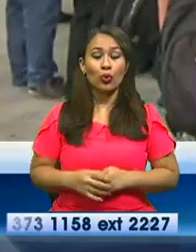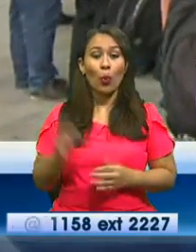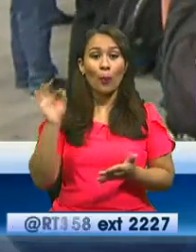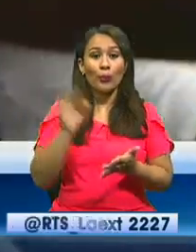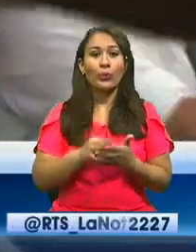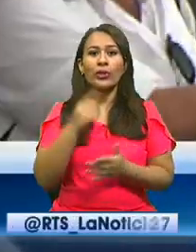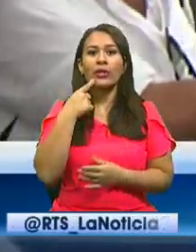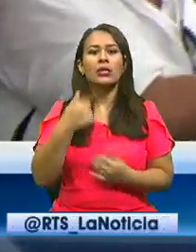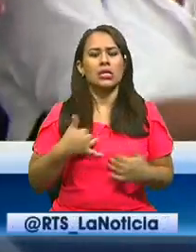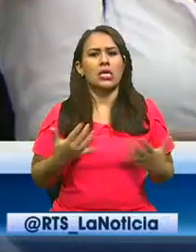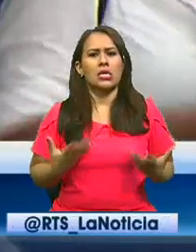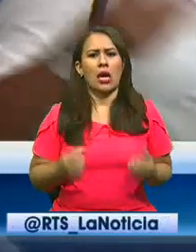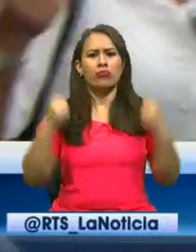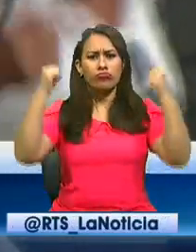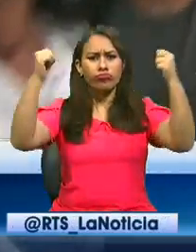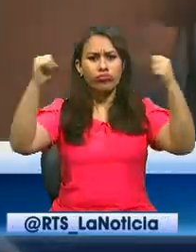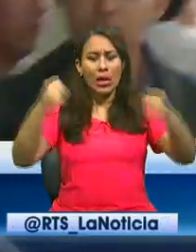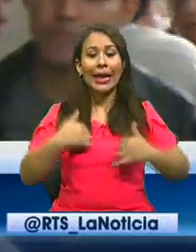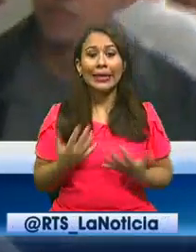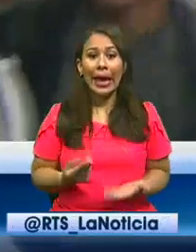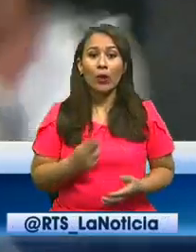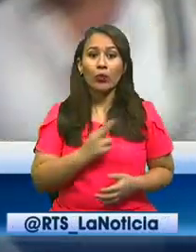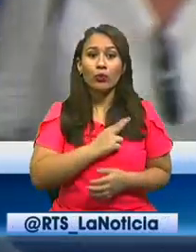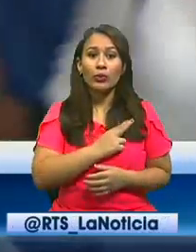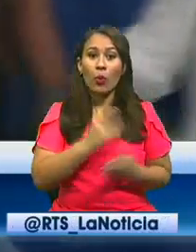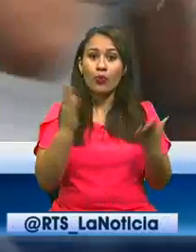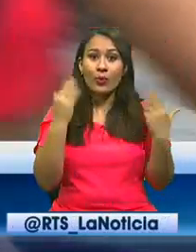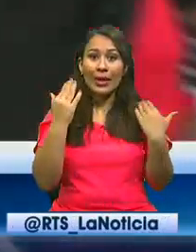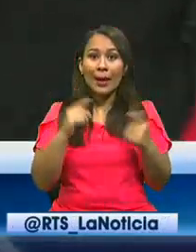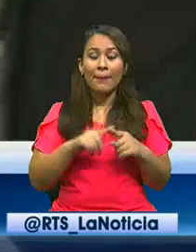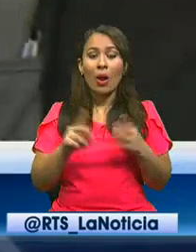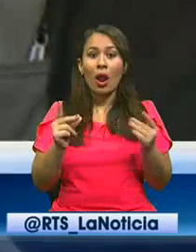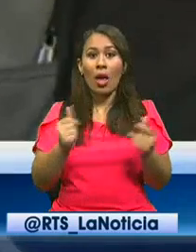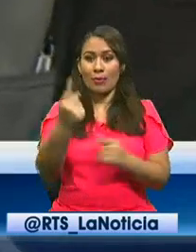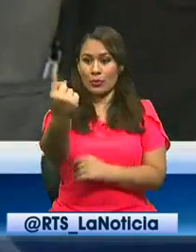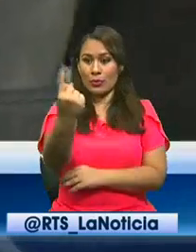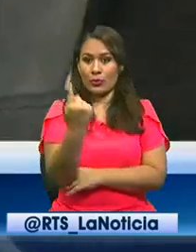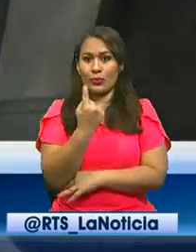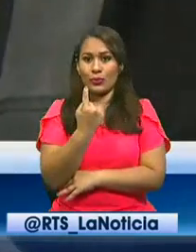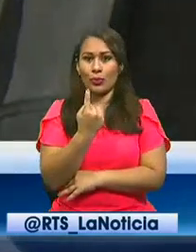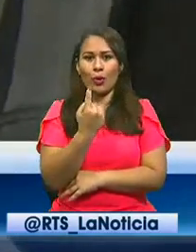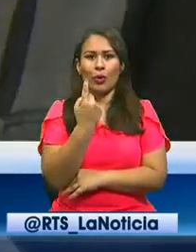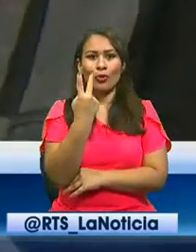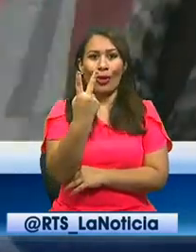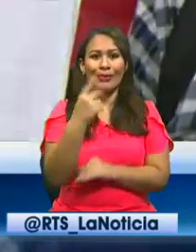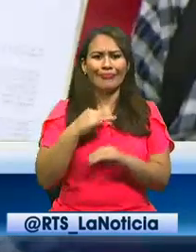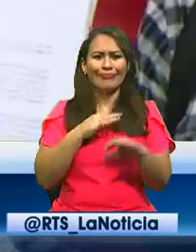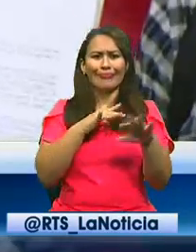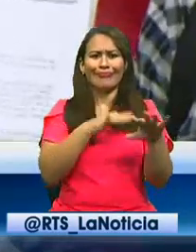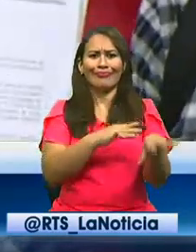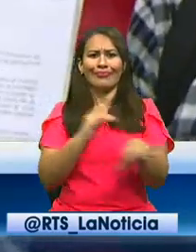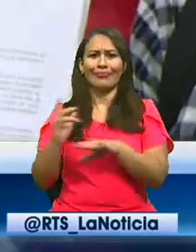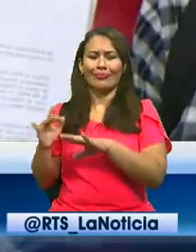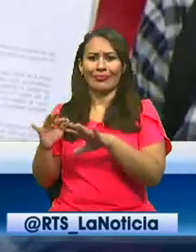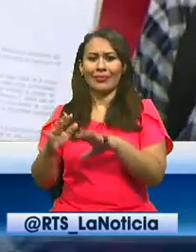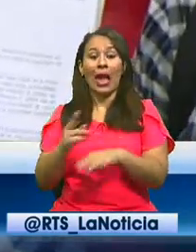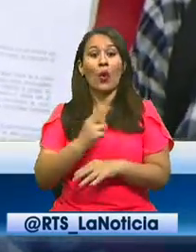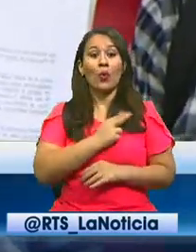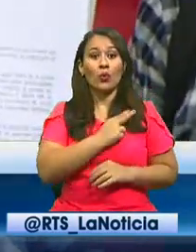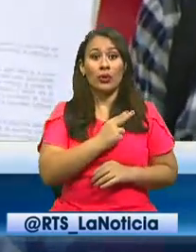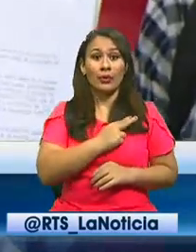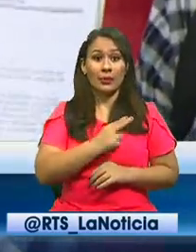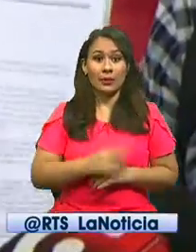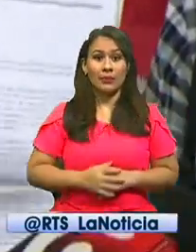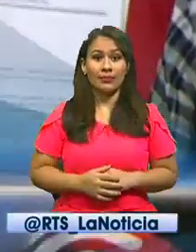su postulación a la Universidad Guayaquil. Pero en cuestión de segundos, aquí hubo dos protestas. Las